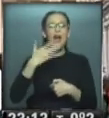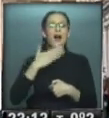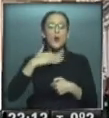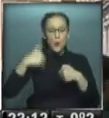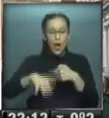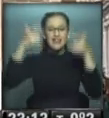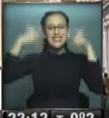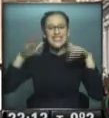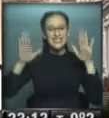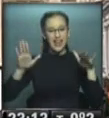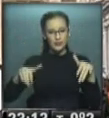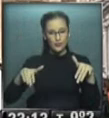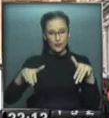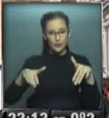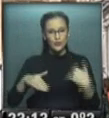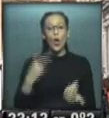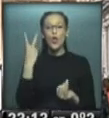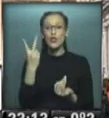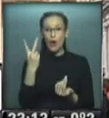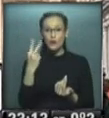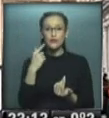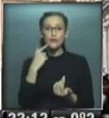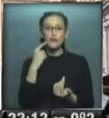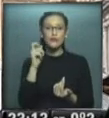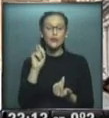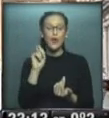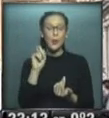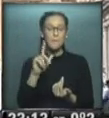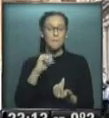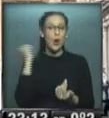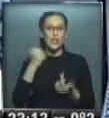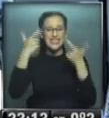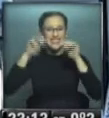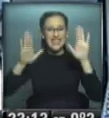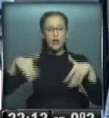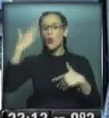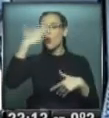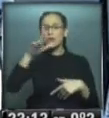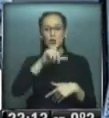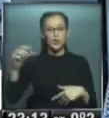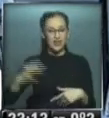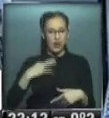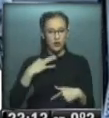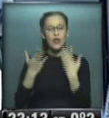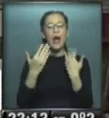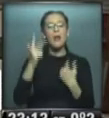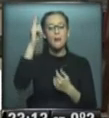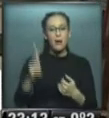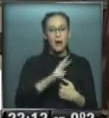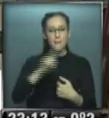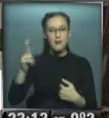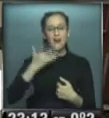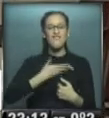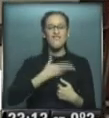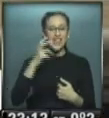Pío X, dos de los tres pontífices proclamados santos en los últimos 100 años. Lo anunció el Papa Francisco en latín.